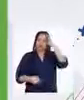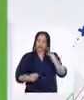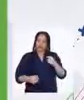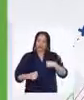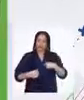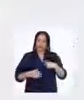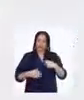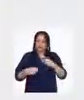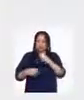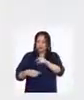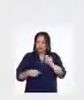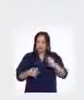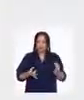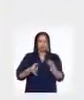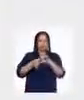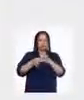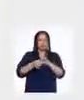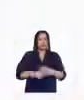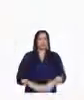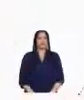se complementan.